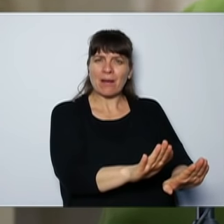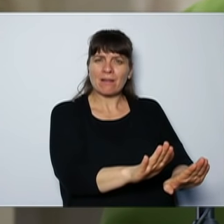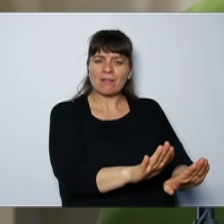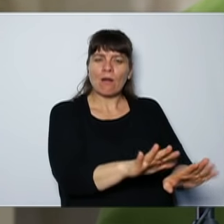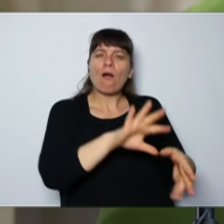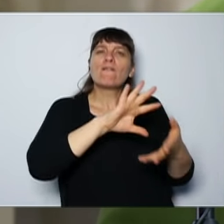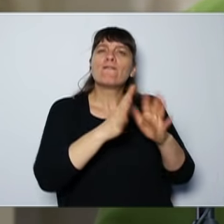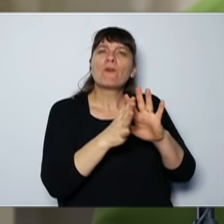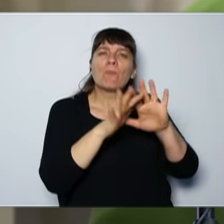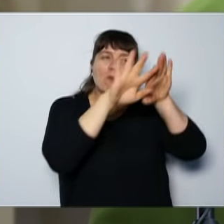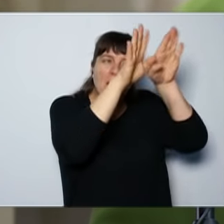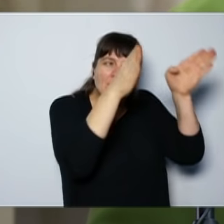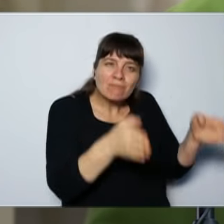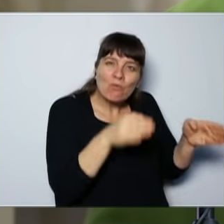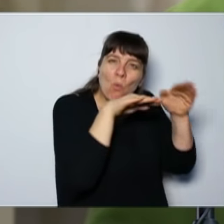un sagrario,